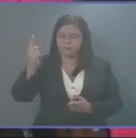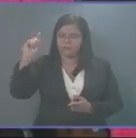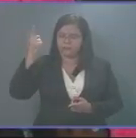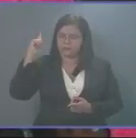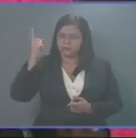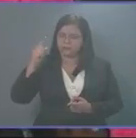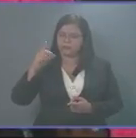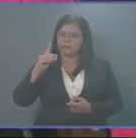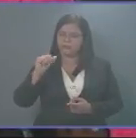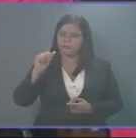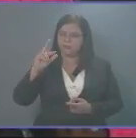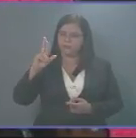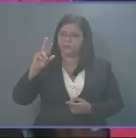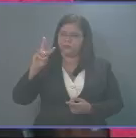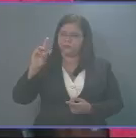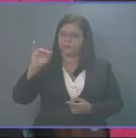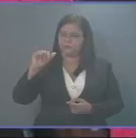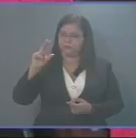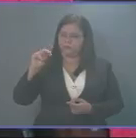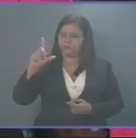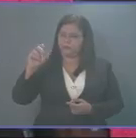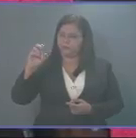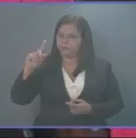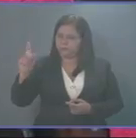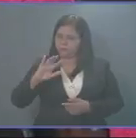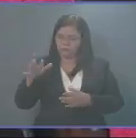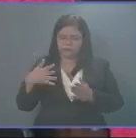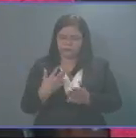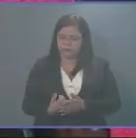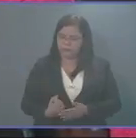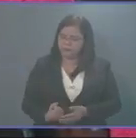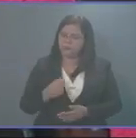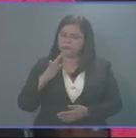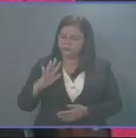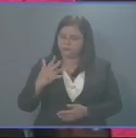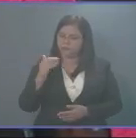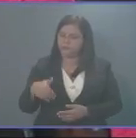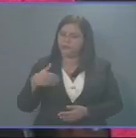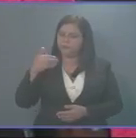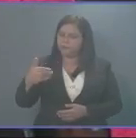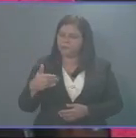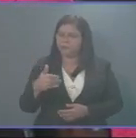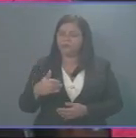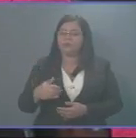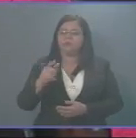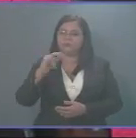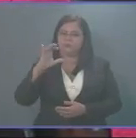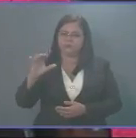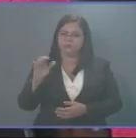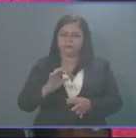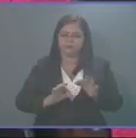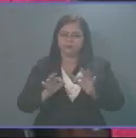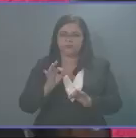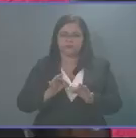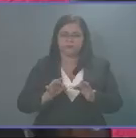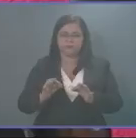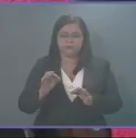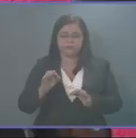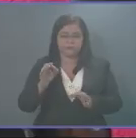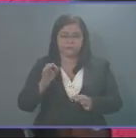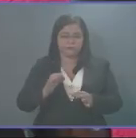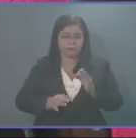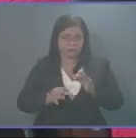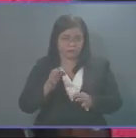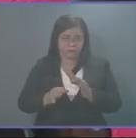catedrático Darwin López, como a todos los alumnos del quinto año de licenciatura en Ciencias Jurídicas. Sean